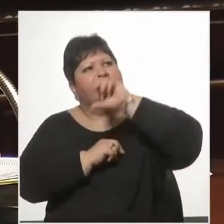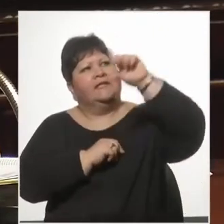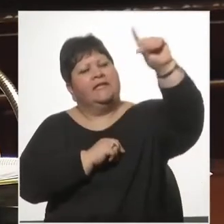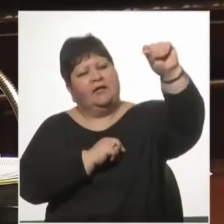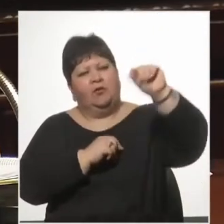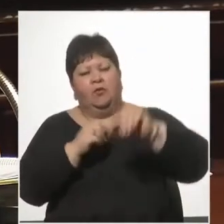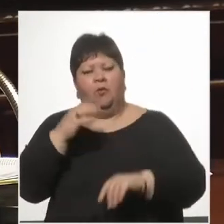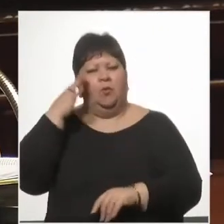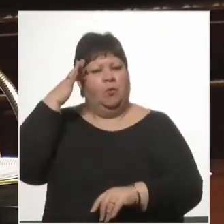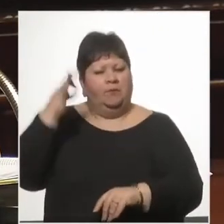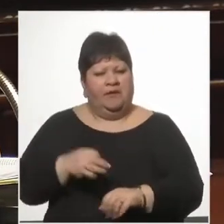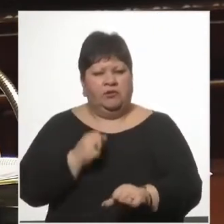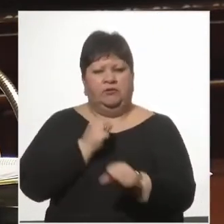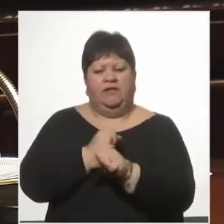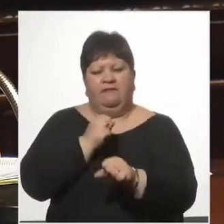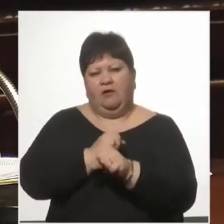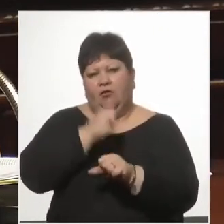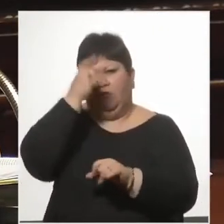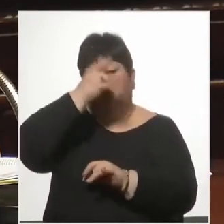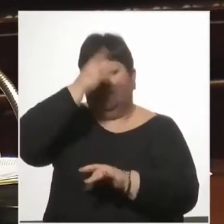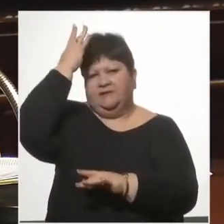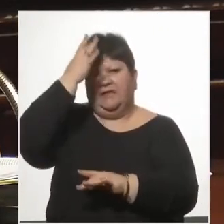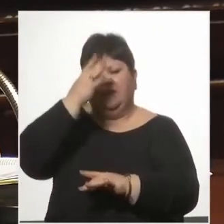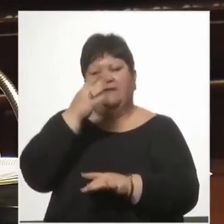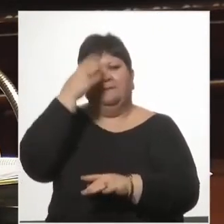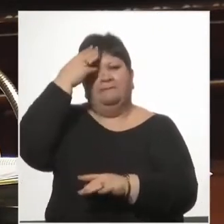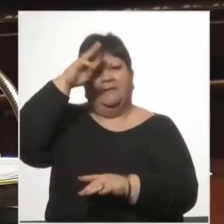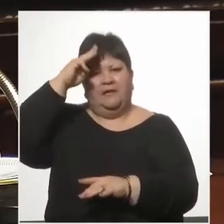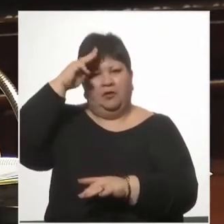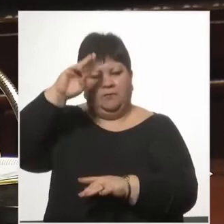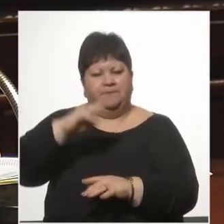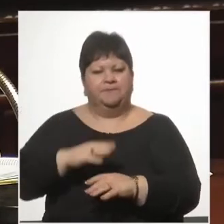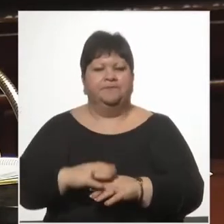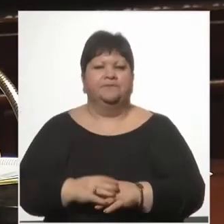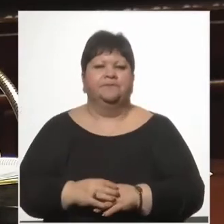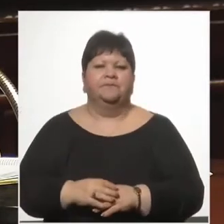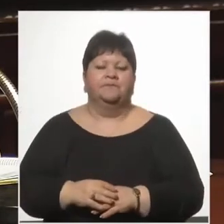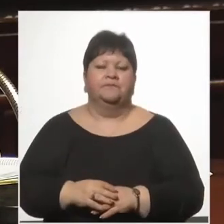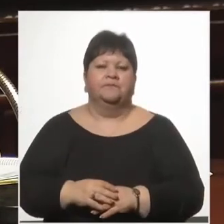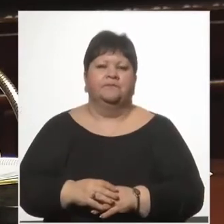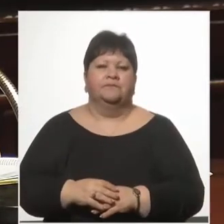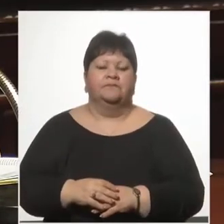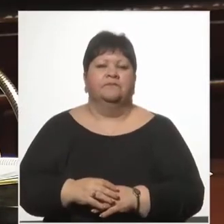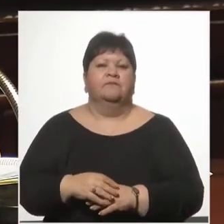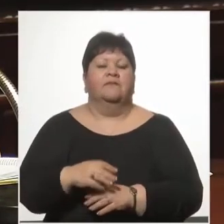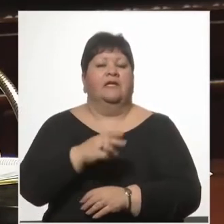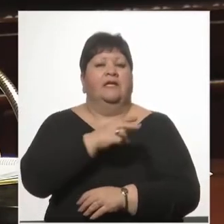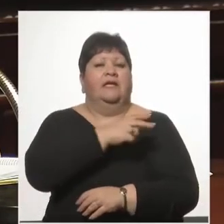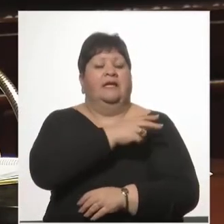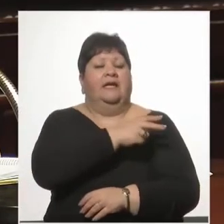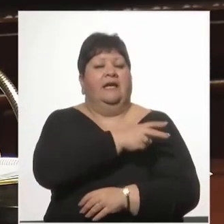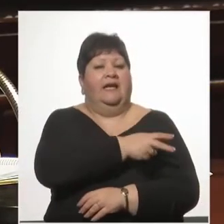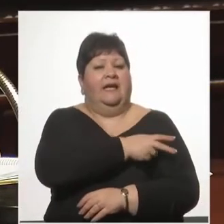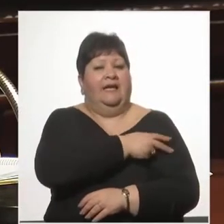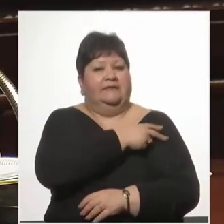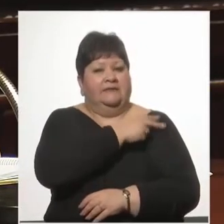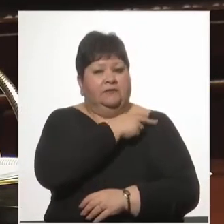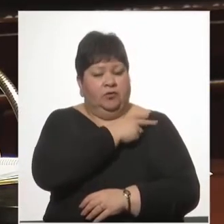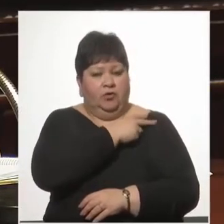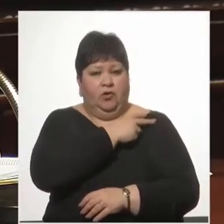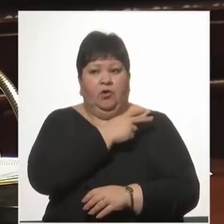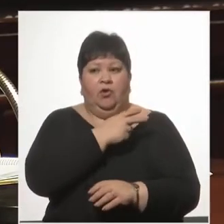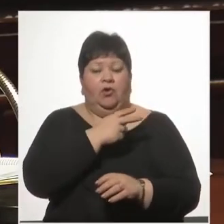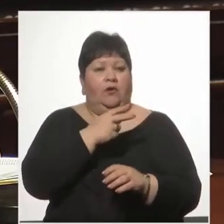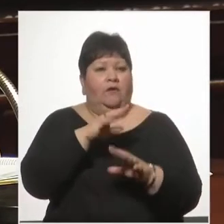misión oficial, en el extranjero, en México. La ascensión y por sobre todo la forma como se hace la